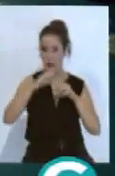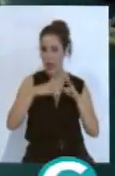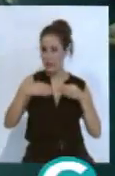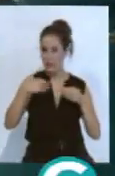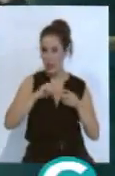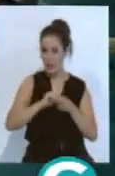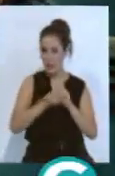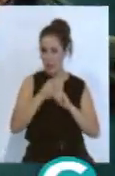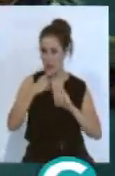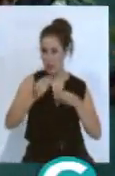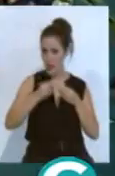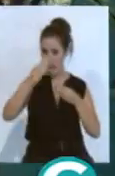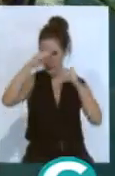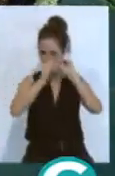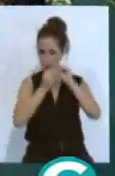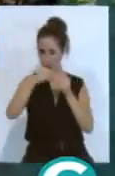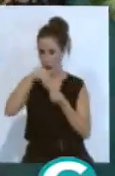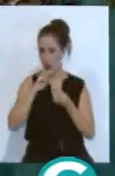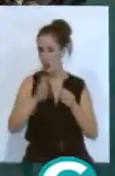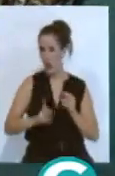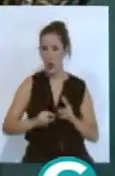y le dieron la forma a ellos, ¿eh? Los gorros no eran gorros.